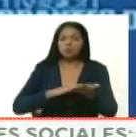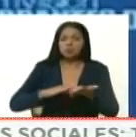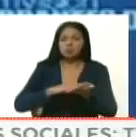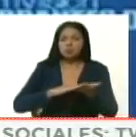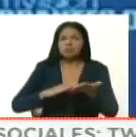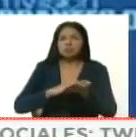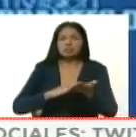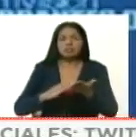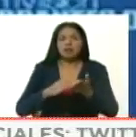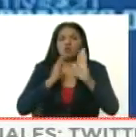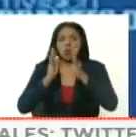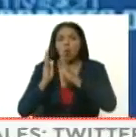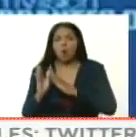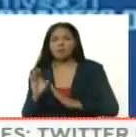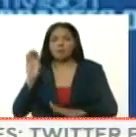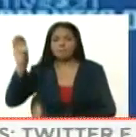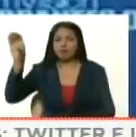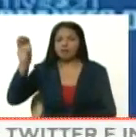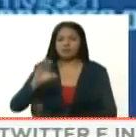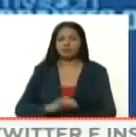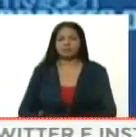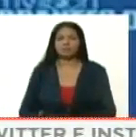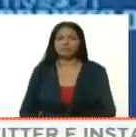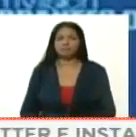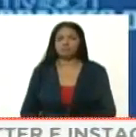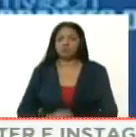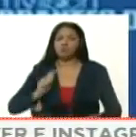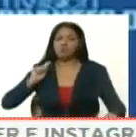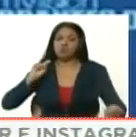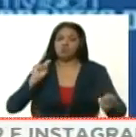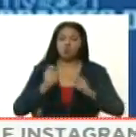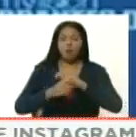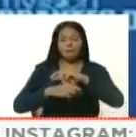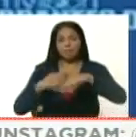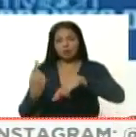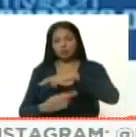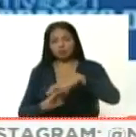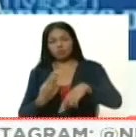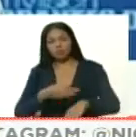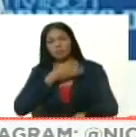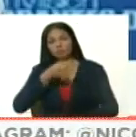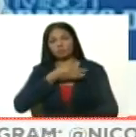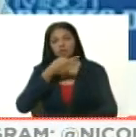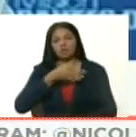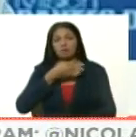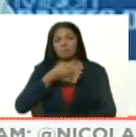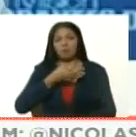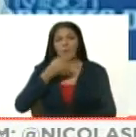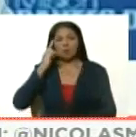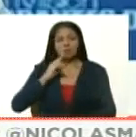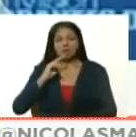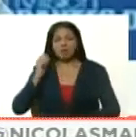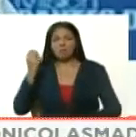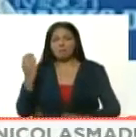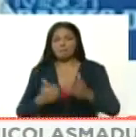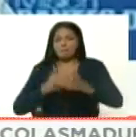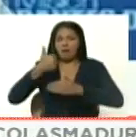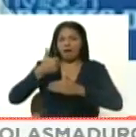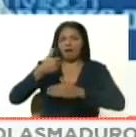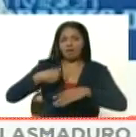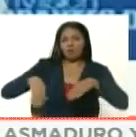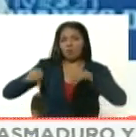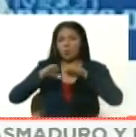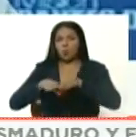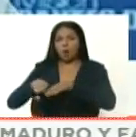pero con orden, rumbo al socialismo bolivariano, socialismo bolivariano, un país de